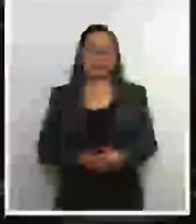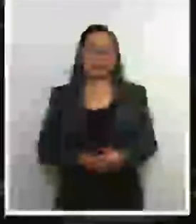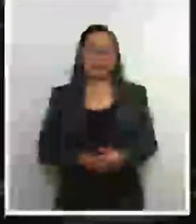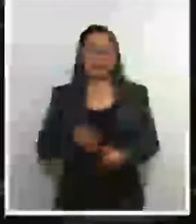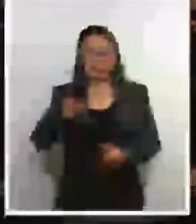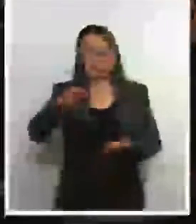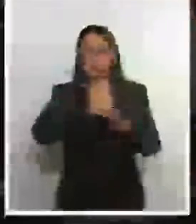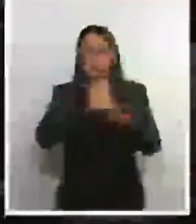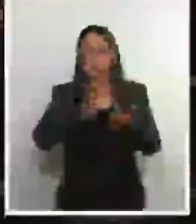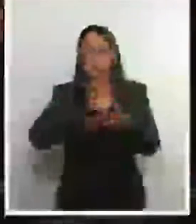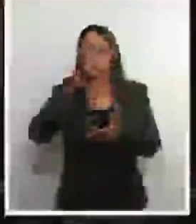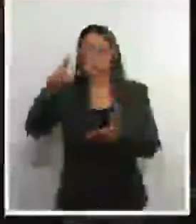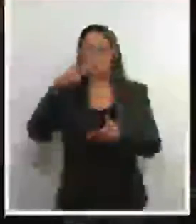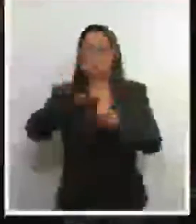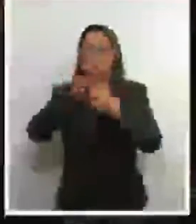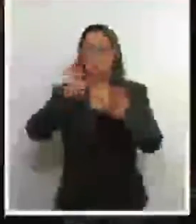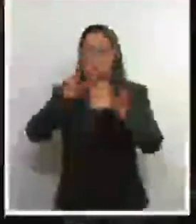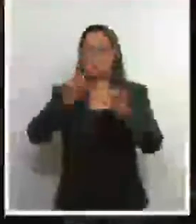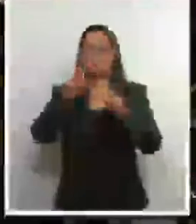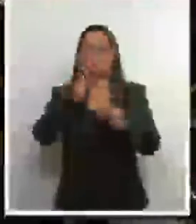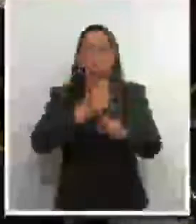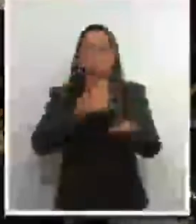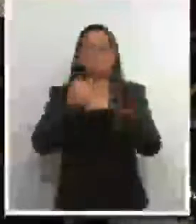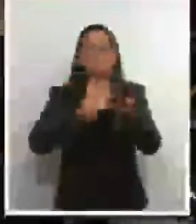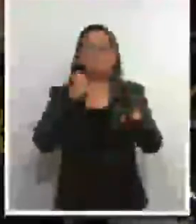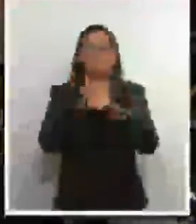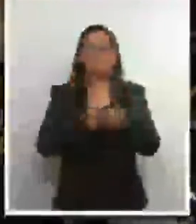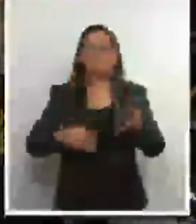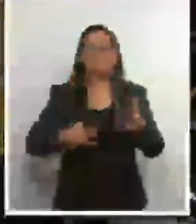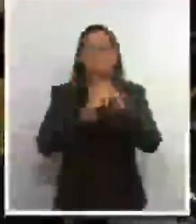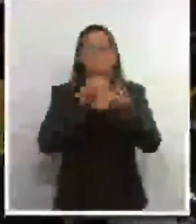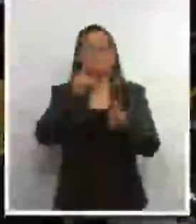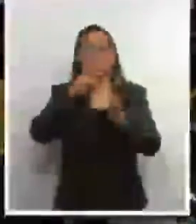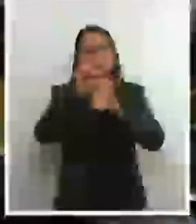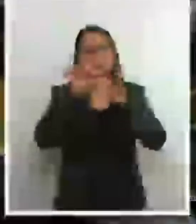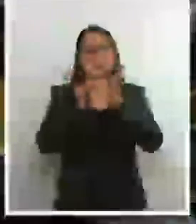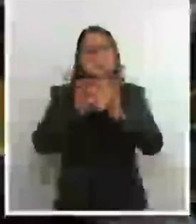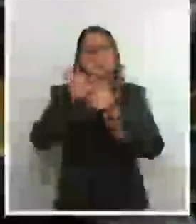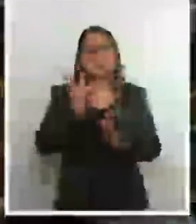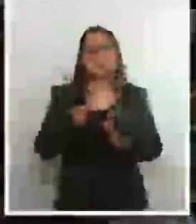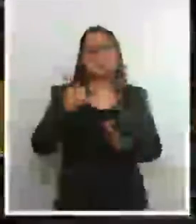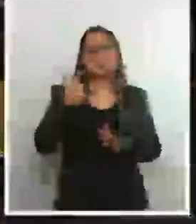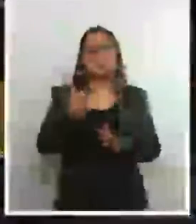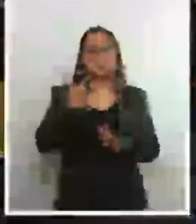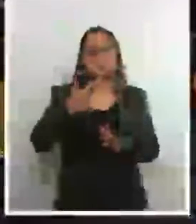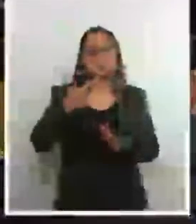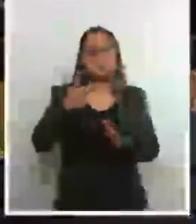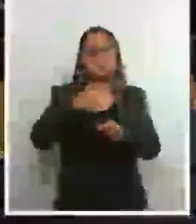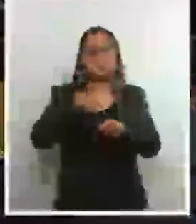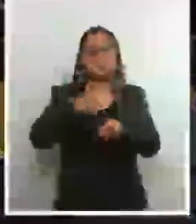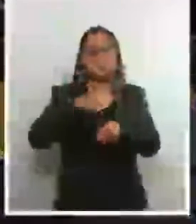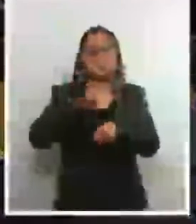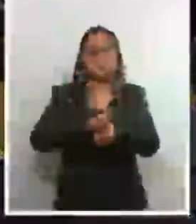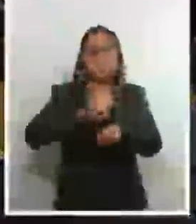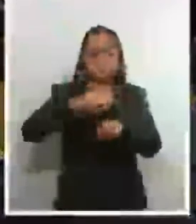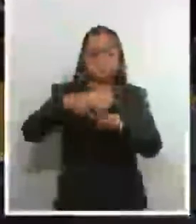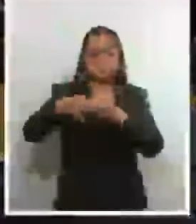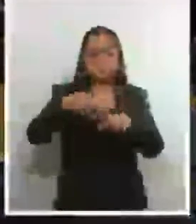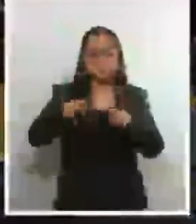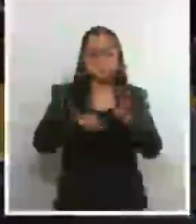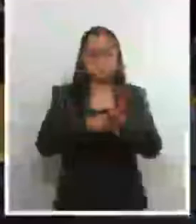Alcanzó a registrar su voto allá atrás, ¿verdad? Aprobado en lo general el artículo 47 y los numerales